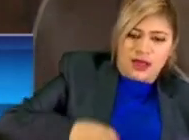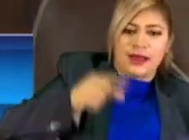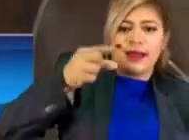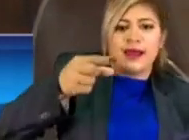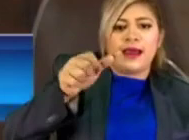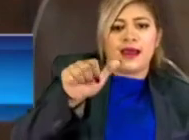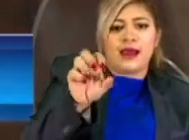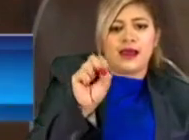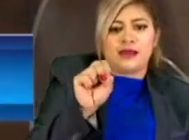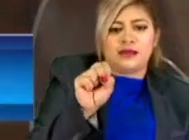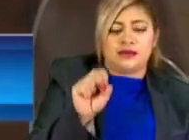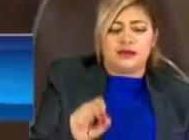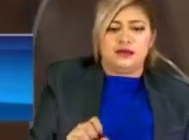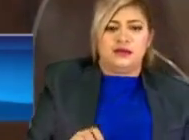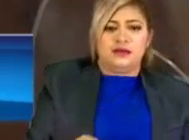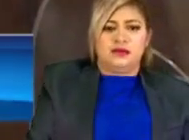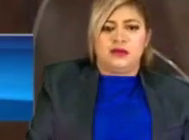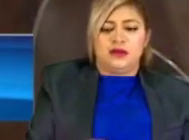mil usuarios.